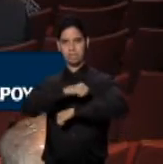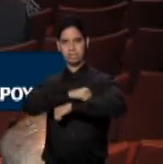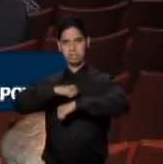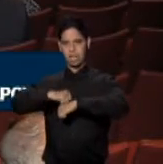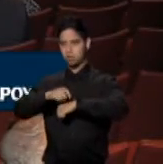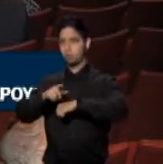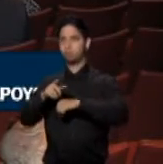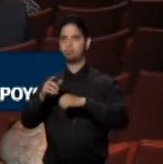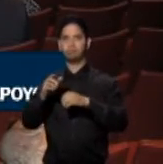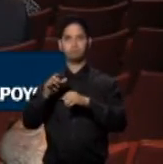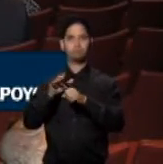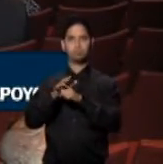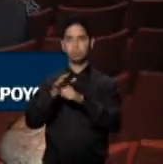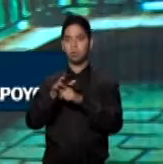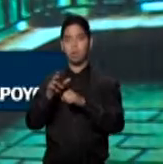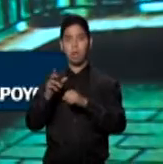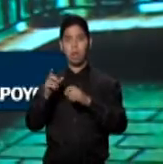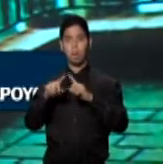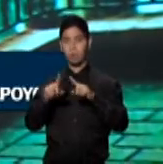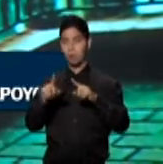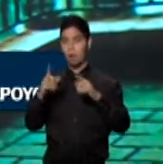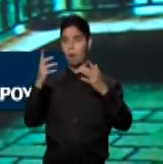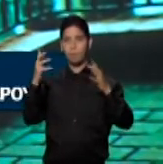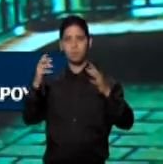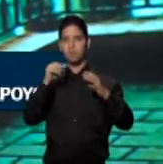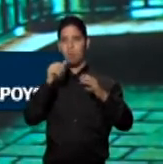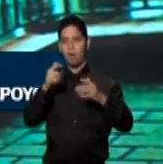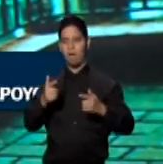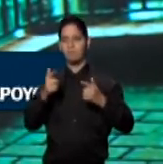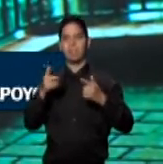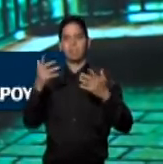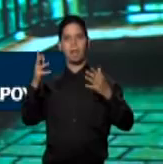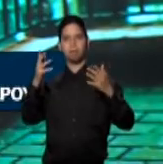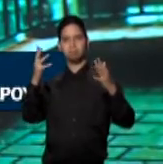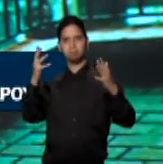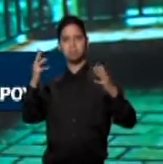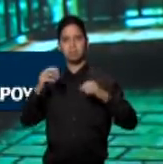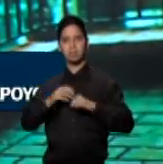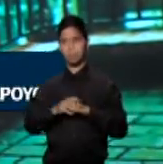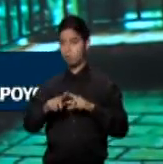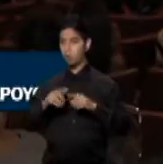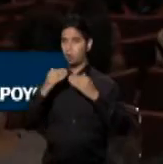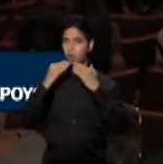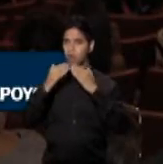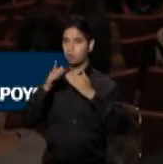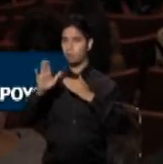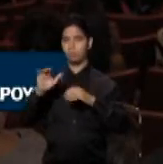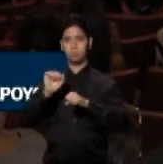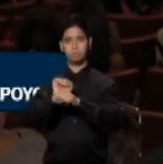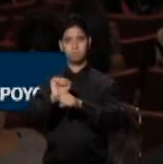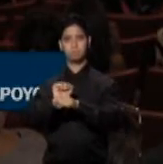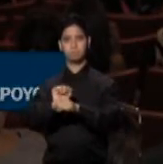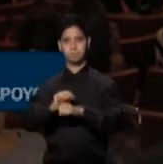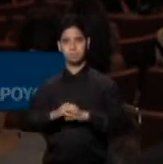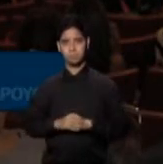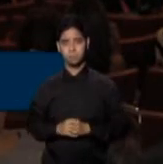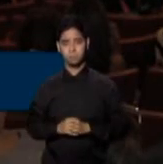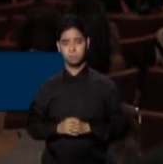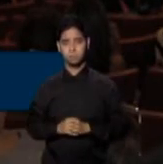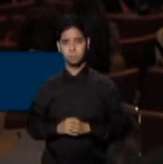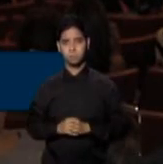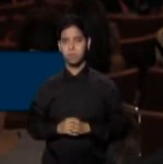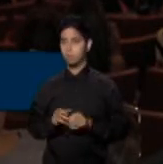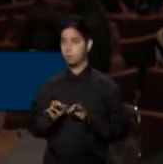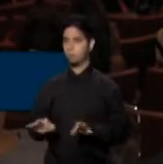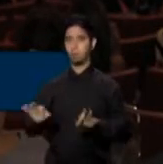hubo aplausos porque lo recibió en vida. Sí hubo agradecimiento por su legado. Los atillanos tenemos que reconocer y